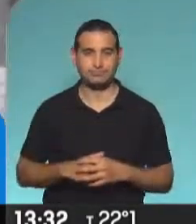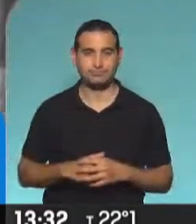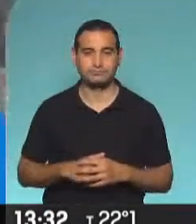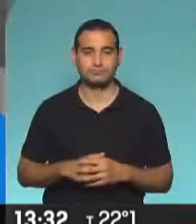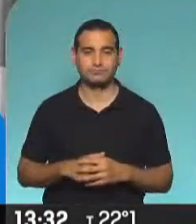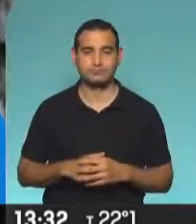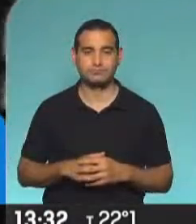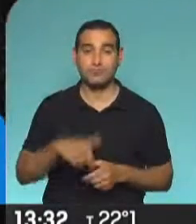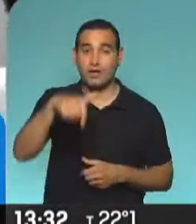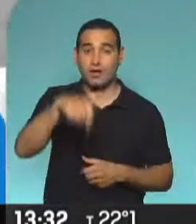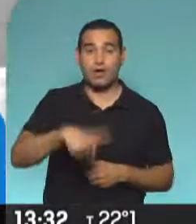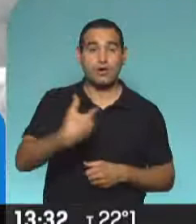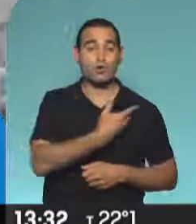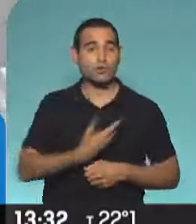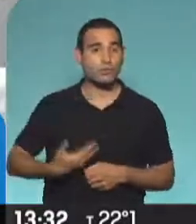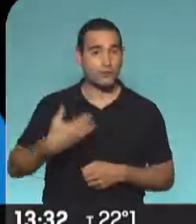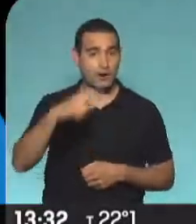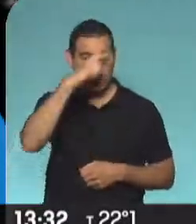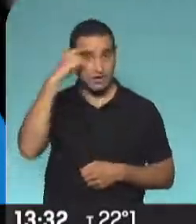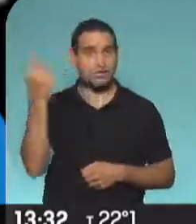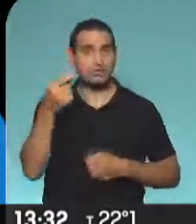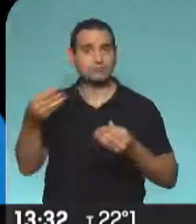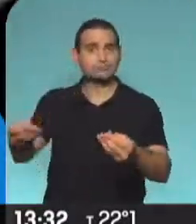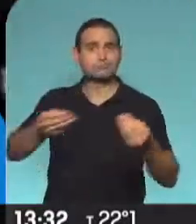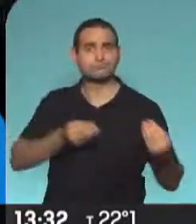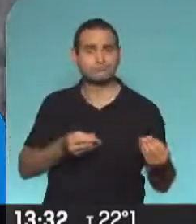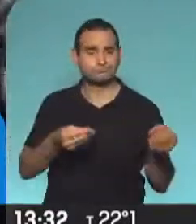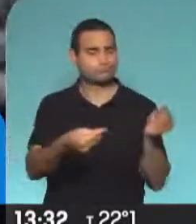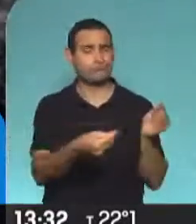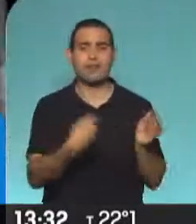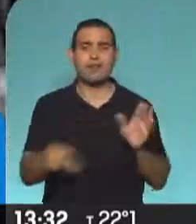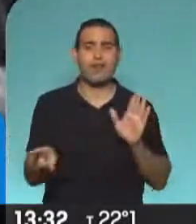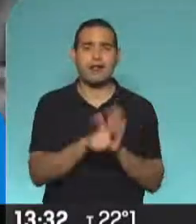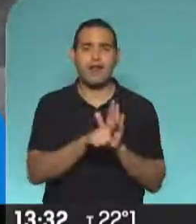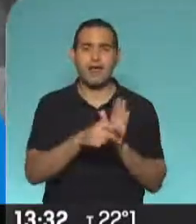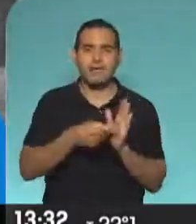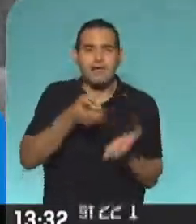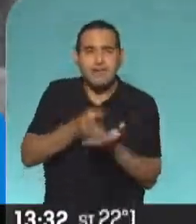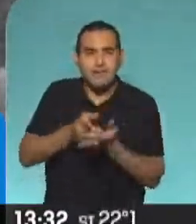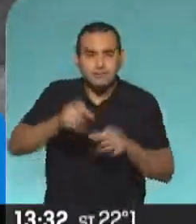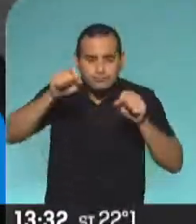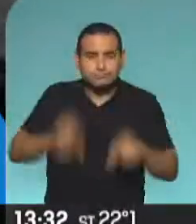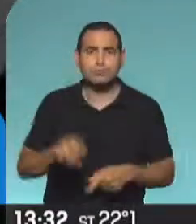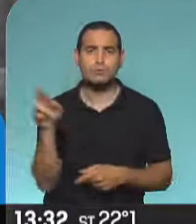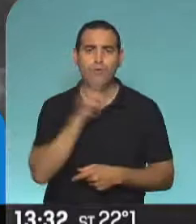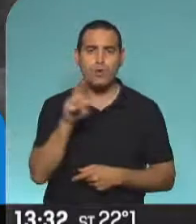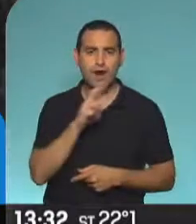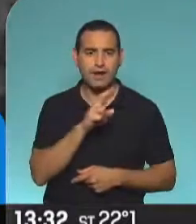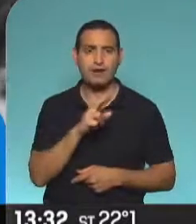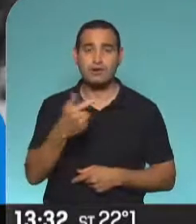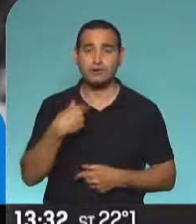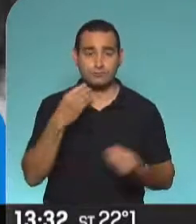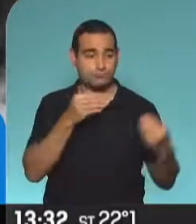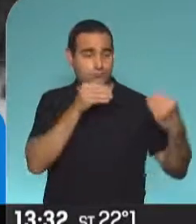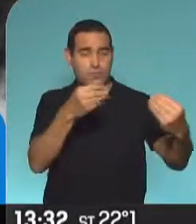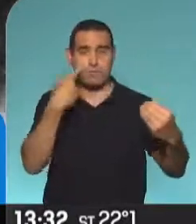Recibo en este instante de manos del Gobierno de la Nación la ley que consagra nuestros derechos cívicos y la recibo ante